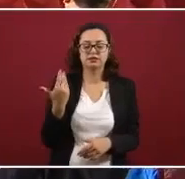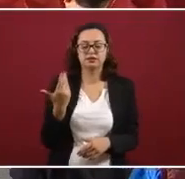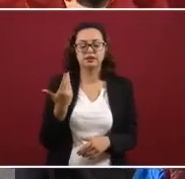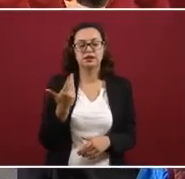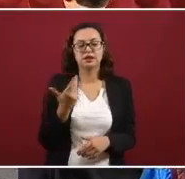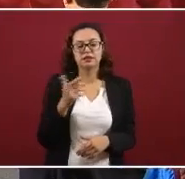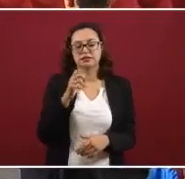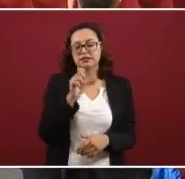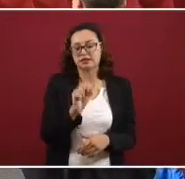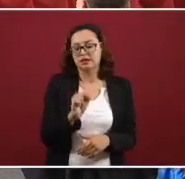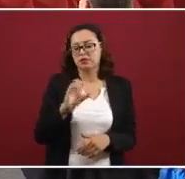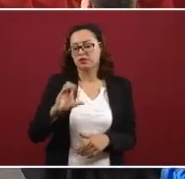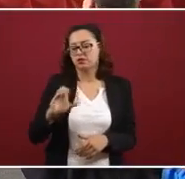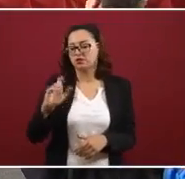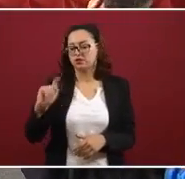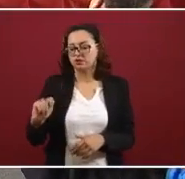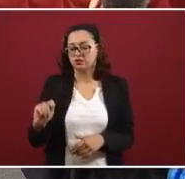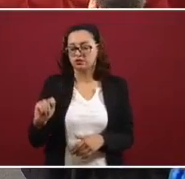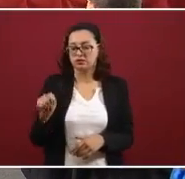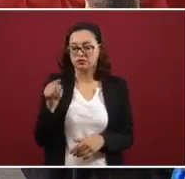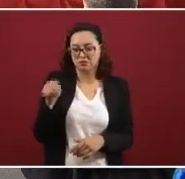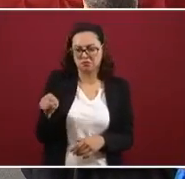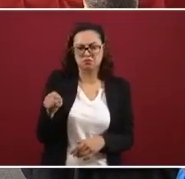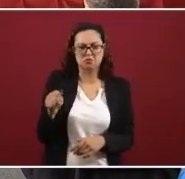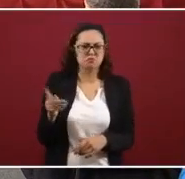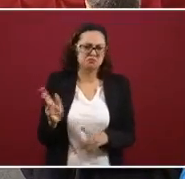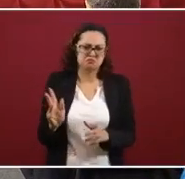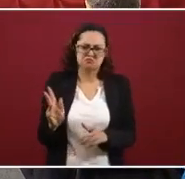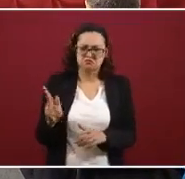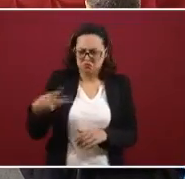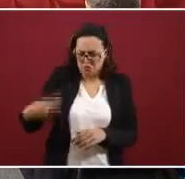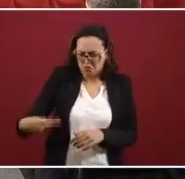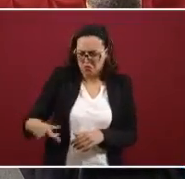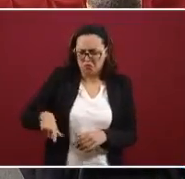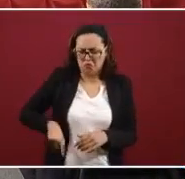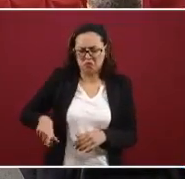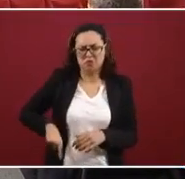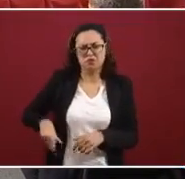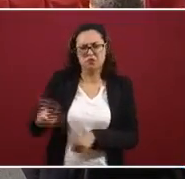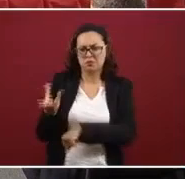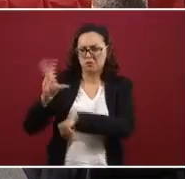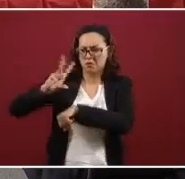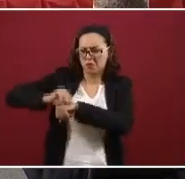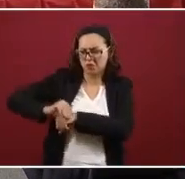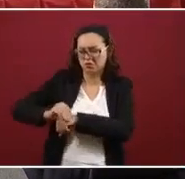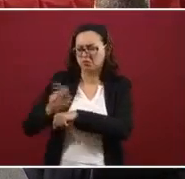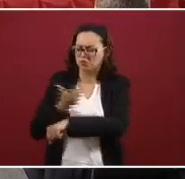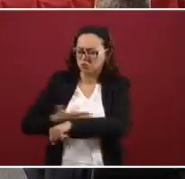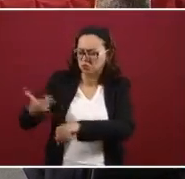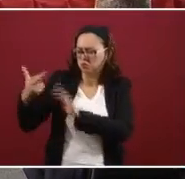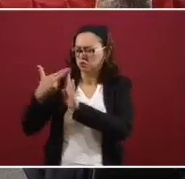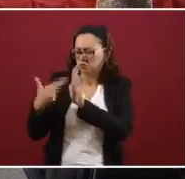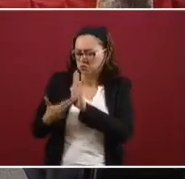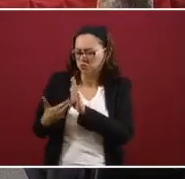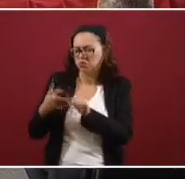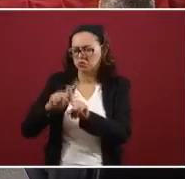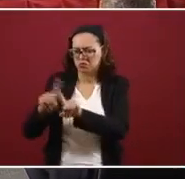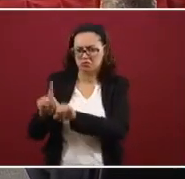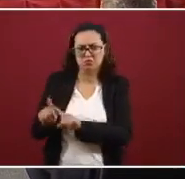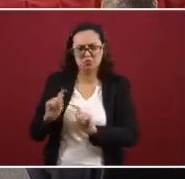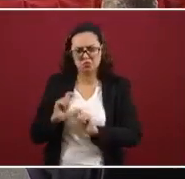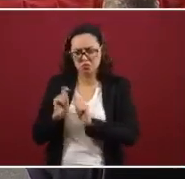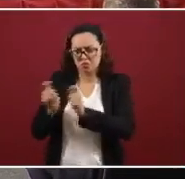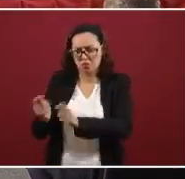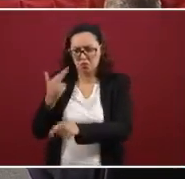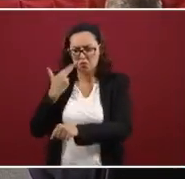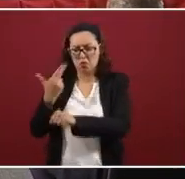Comunicaciones y Transportes expedía las concesiones. Ahora existe este instituto que es independiente, que